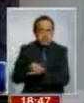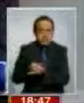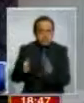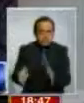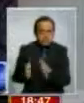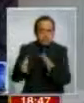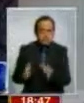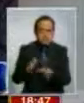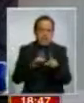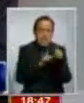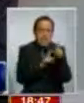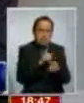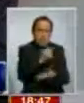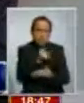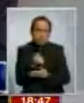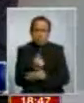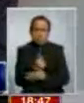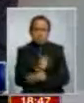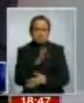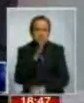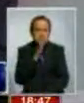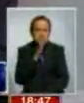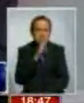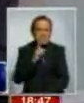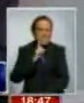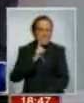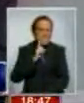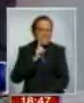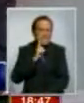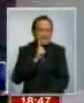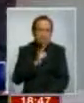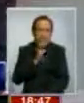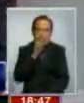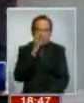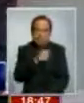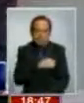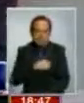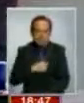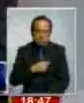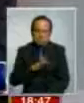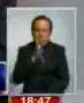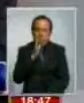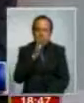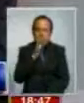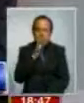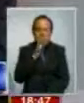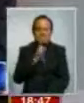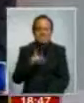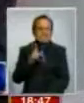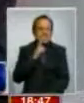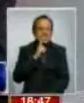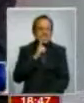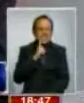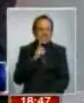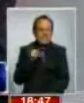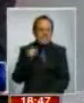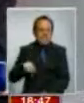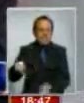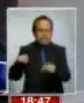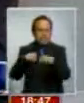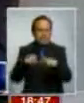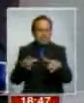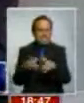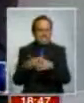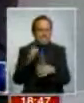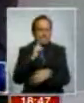tienen alguna ayuda. ¿Quién lo organizó? No me atrevo a dar el nombre. Pero esto sí tiene un director artístico musical,